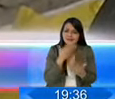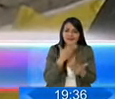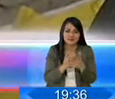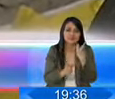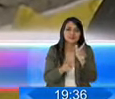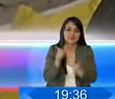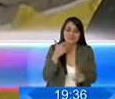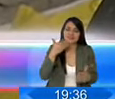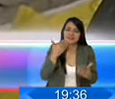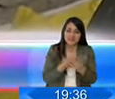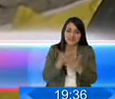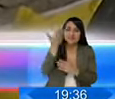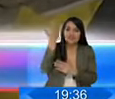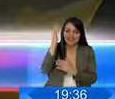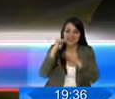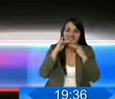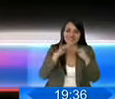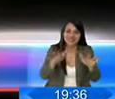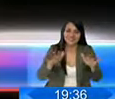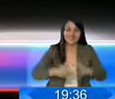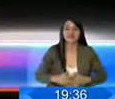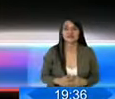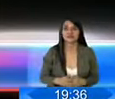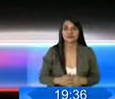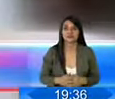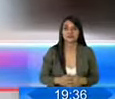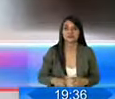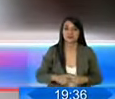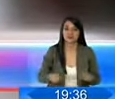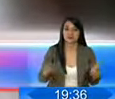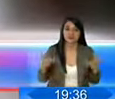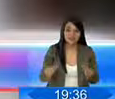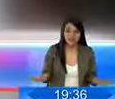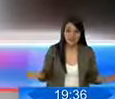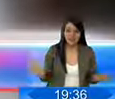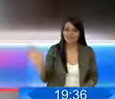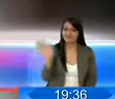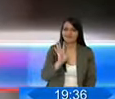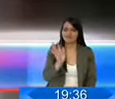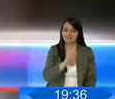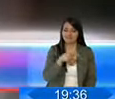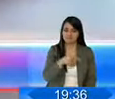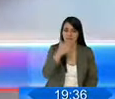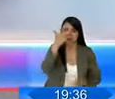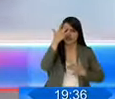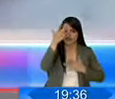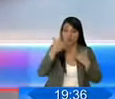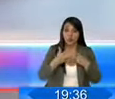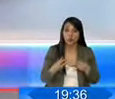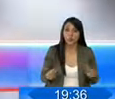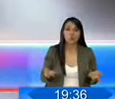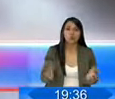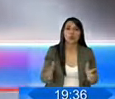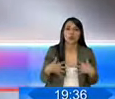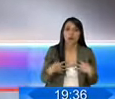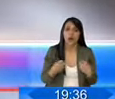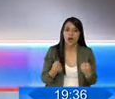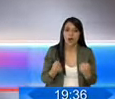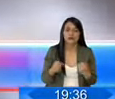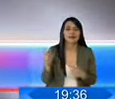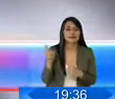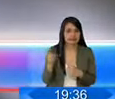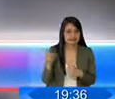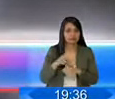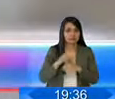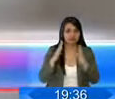personas. Gracias y que me Dios la bendiga también. Pero este solo es el inicio. No olvidemos que esta enfermedad no tiene cura y aún necesita